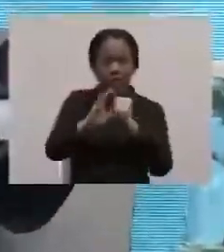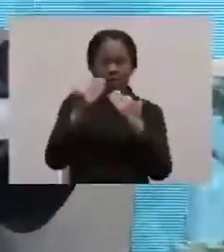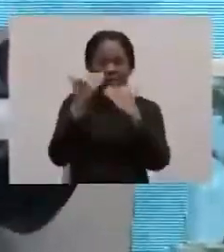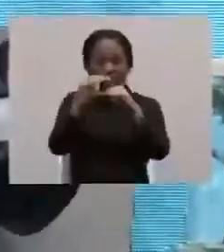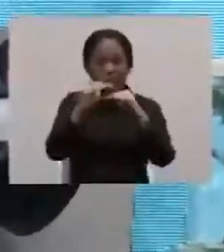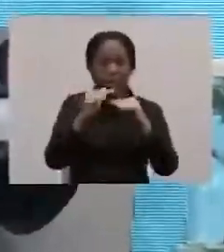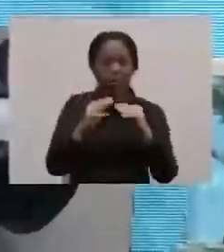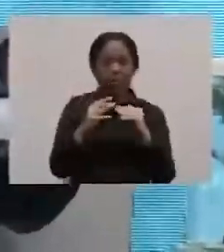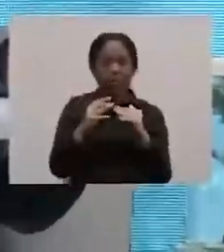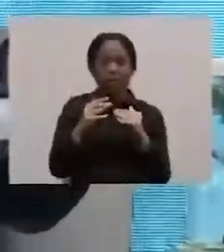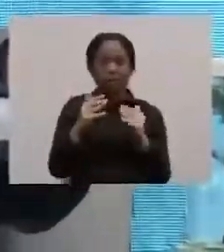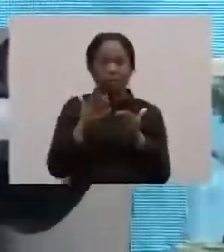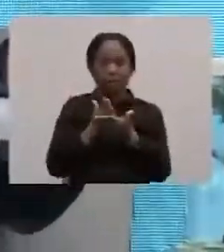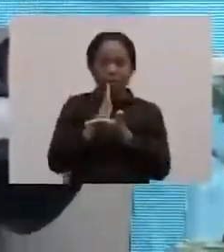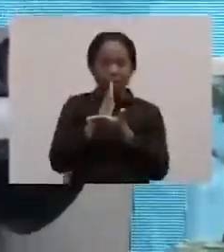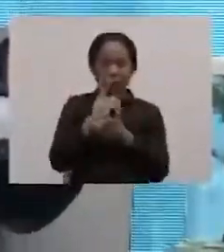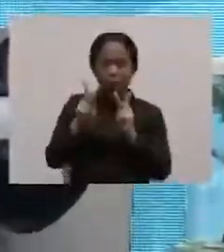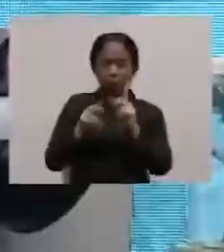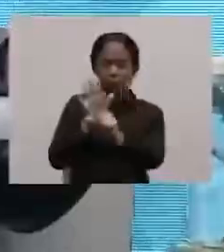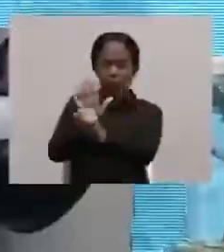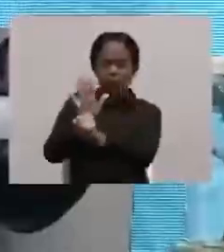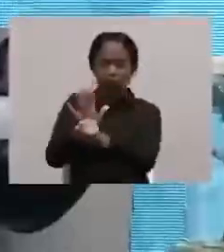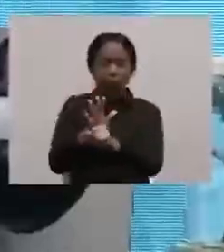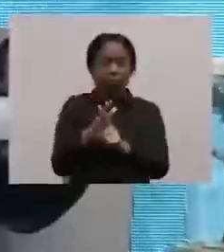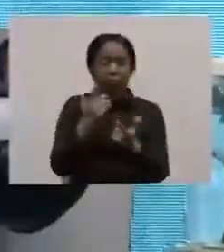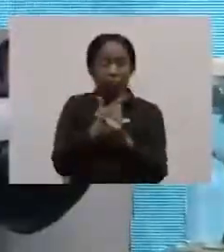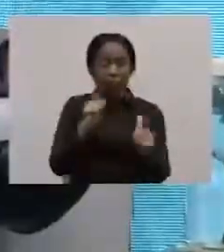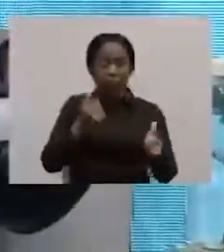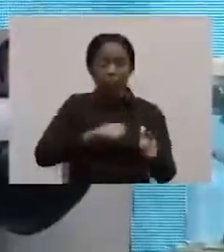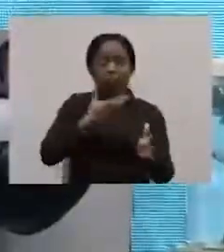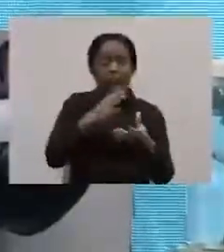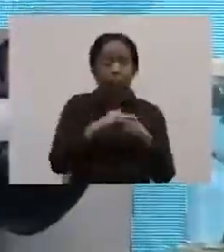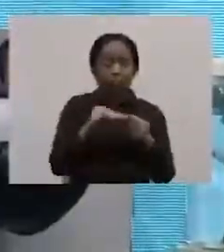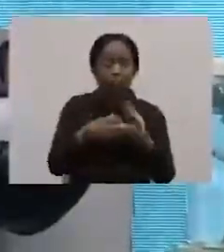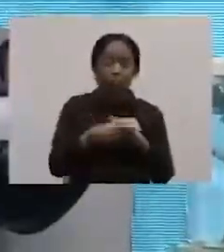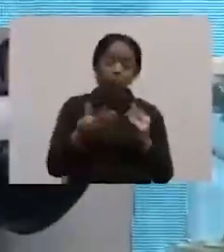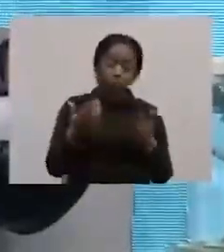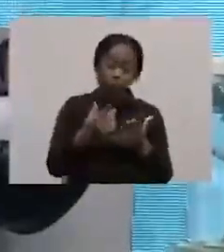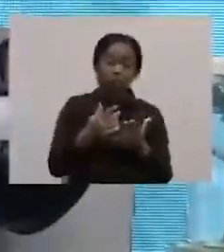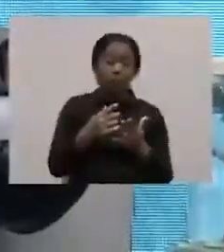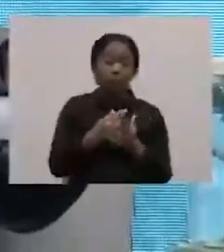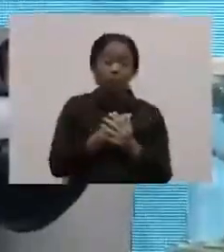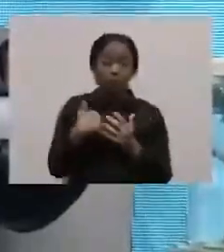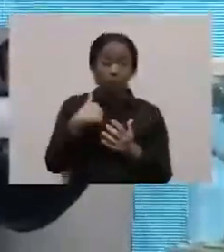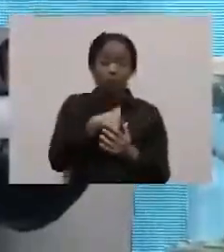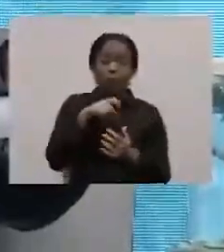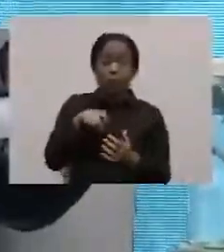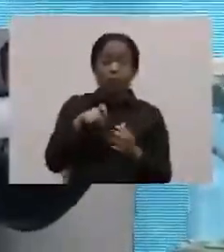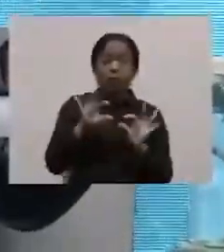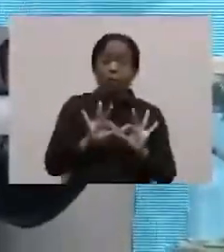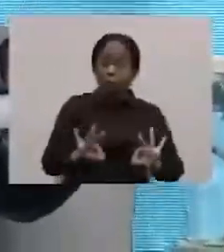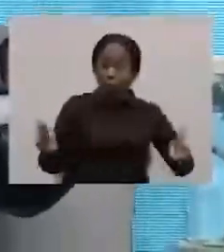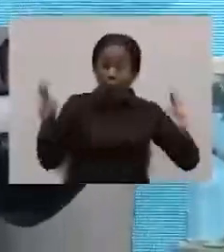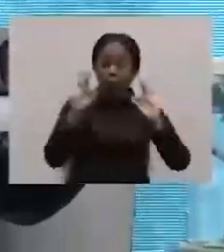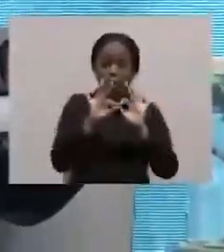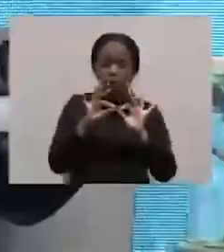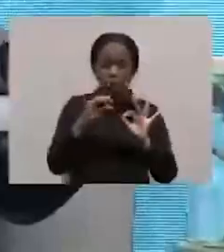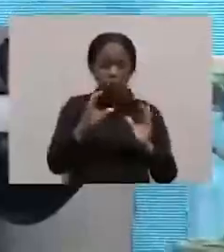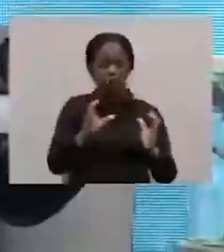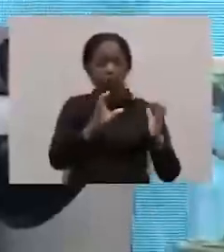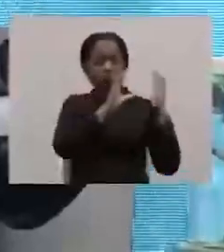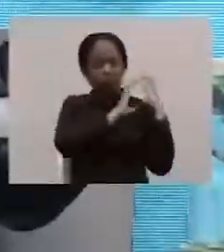limitar un derecho como el derecho de la libertad de expresión. Por lo tanto, lo que sí debemos nosotros es primero asumir nuestra